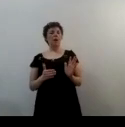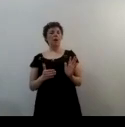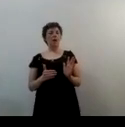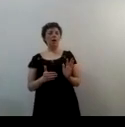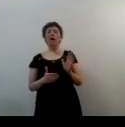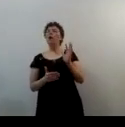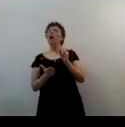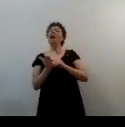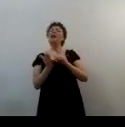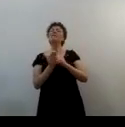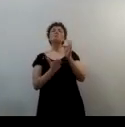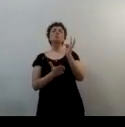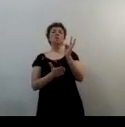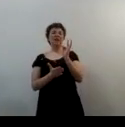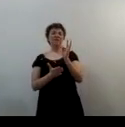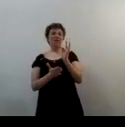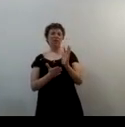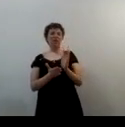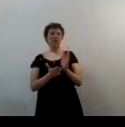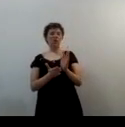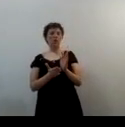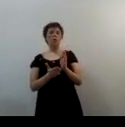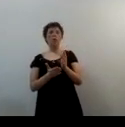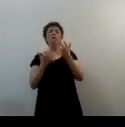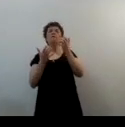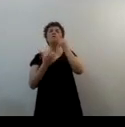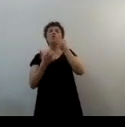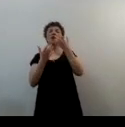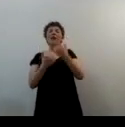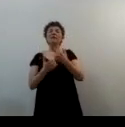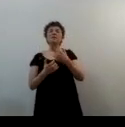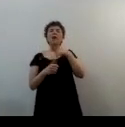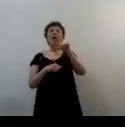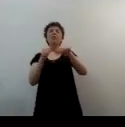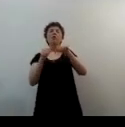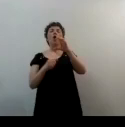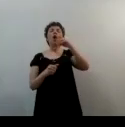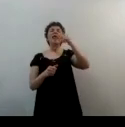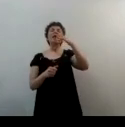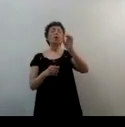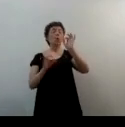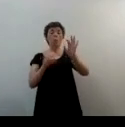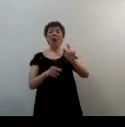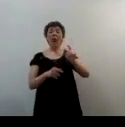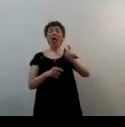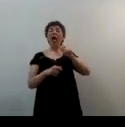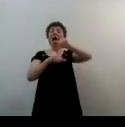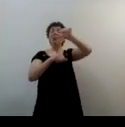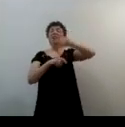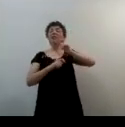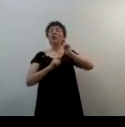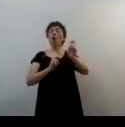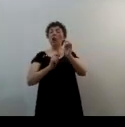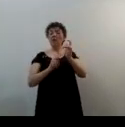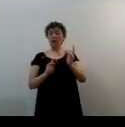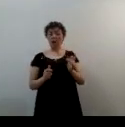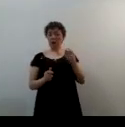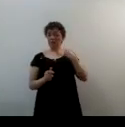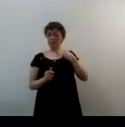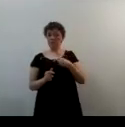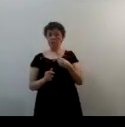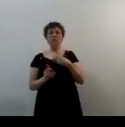grasa, lo que más contiene en fruto seco es oleico, que es el mismo tipo de grasa que el aceite de oliva. Y ese tipo de grasa viene